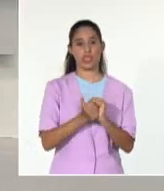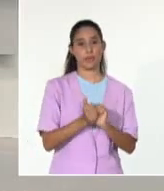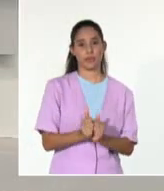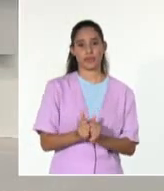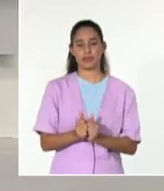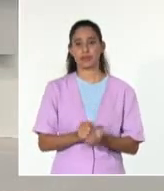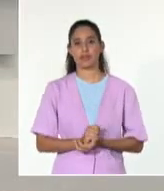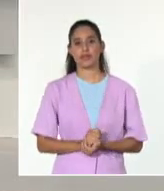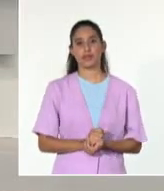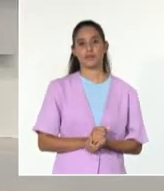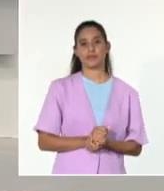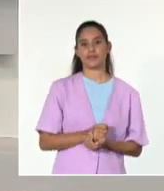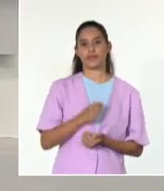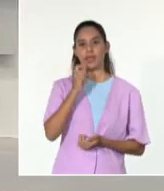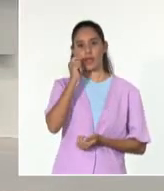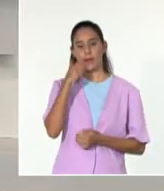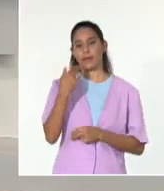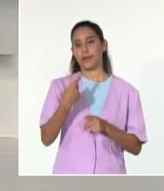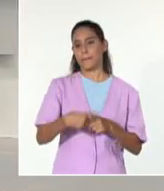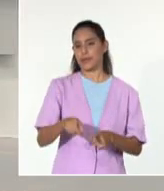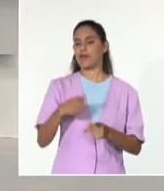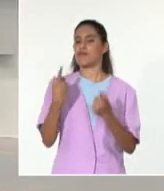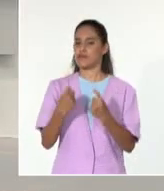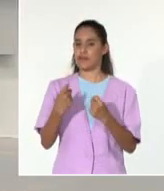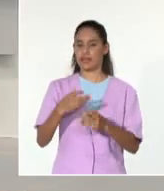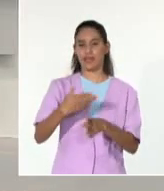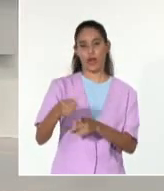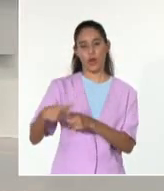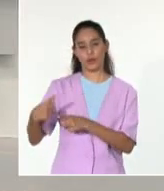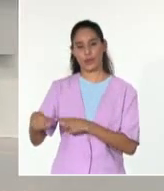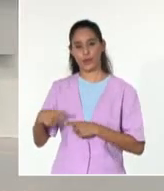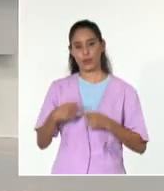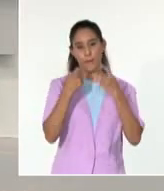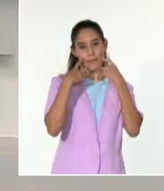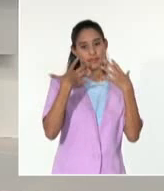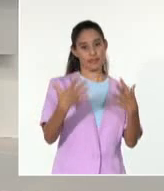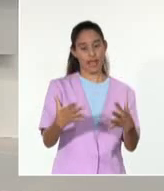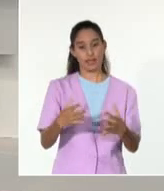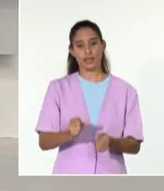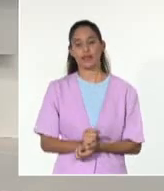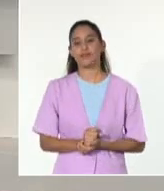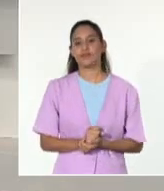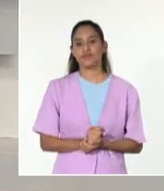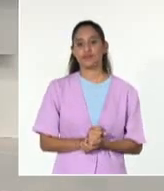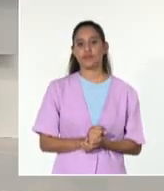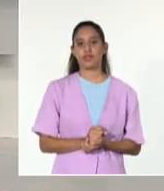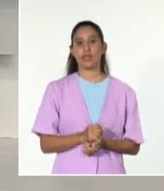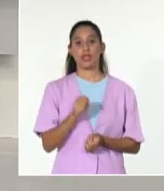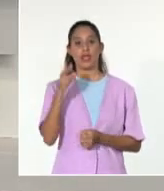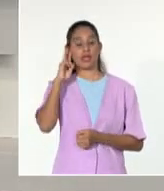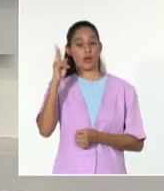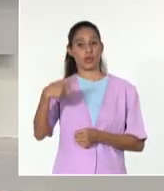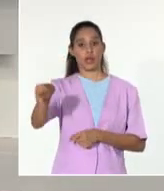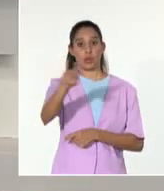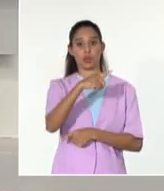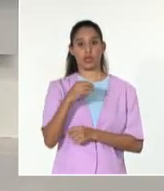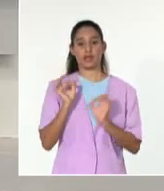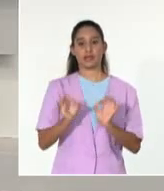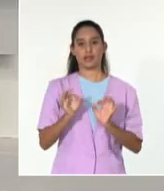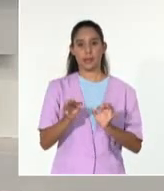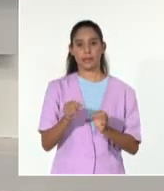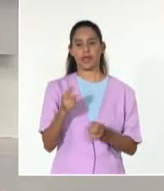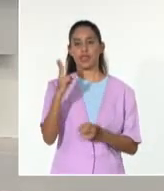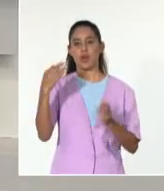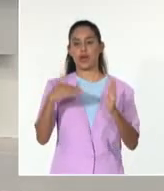Gotay, aunque aún quedan muchos momentos por reflejar. Por último, les recordamos que a partir de las 2 de la tarde, la pareja cubana